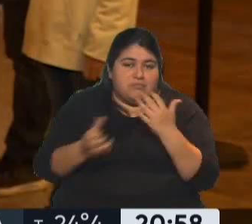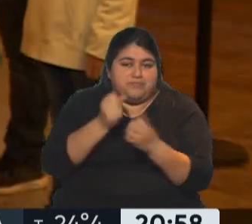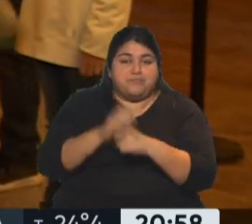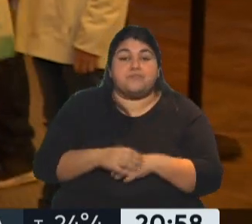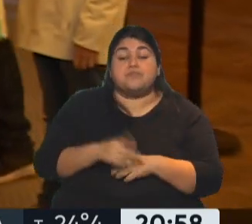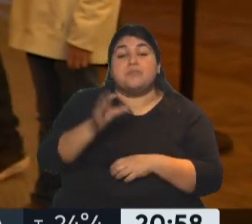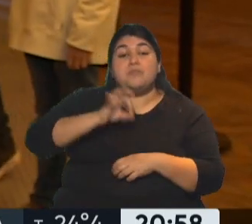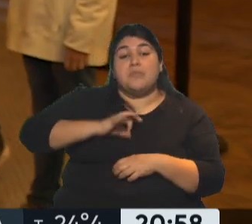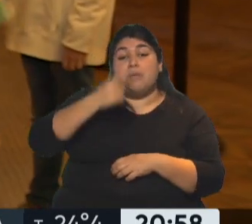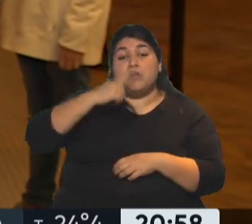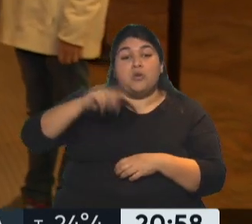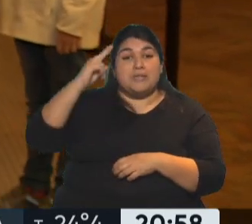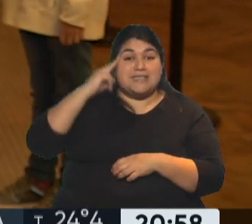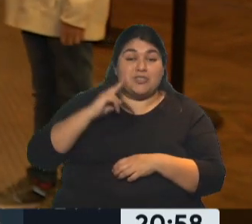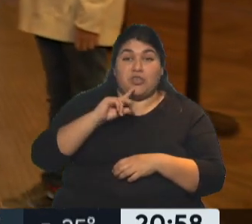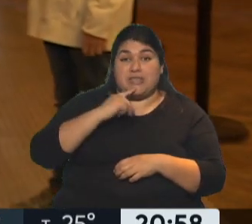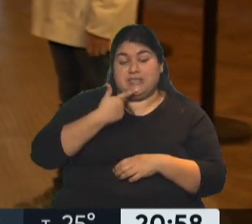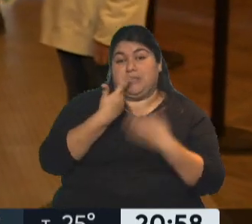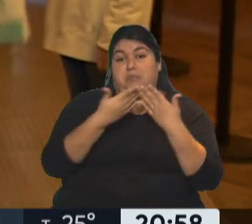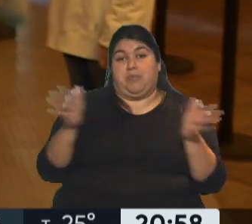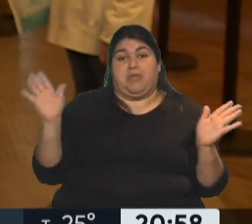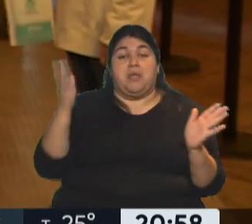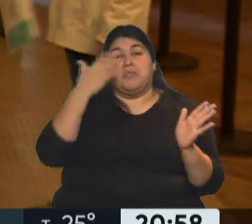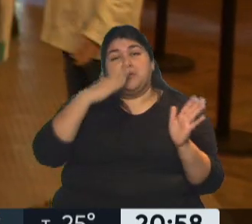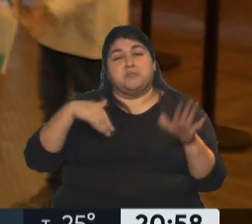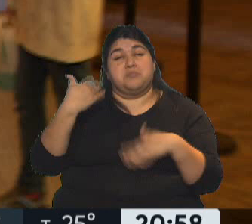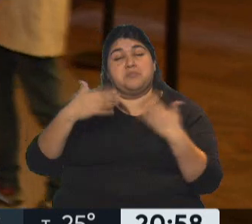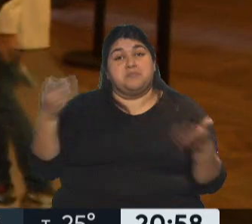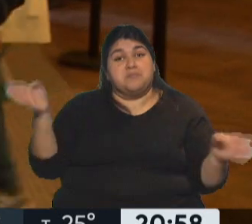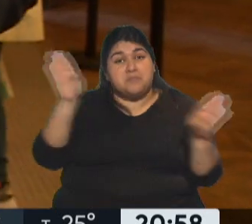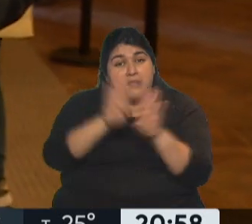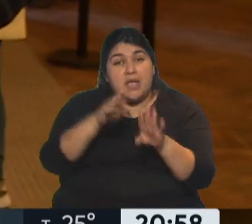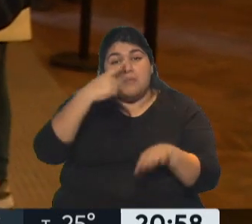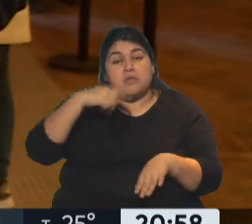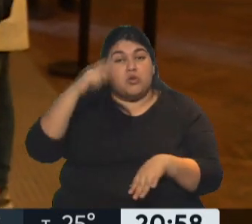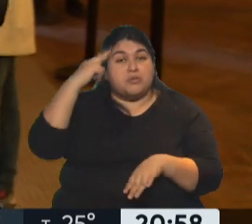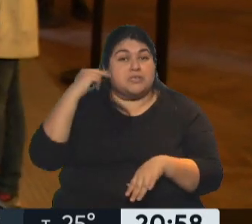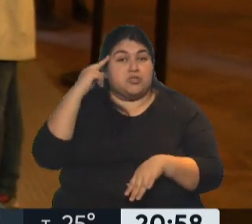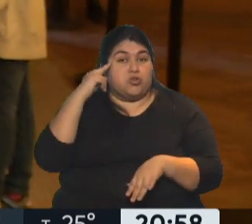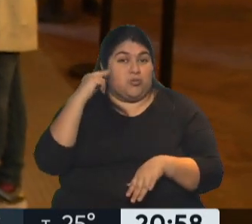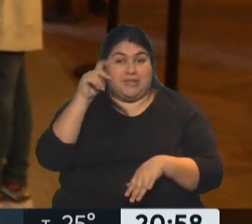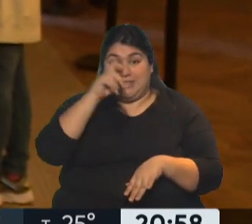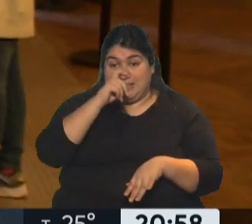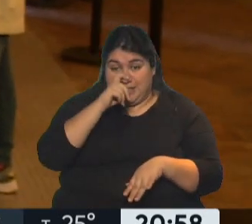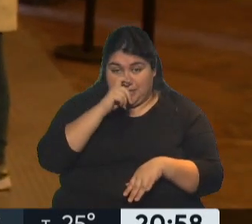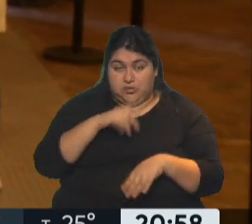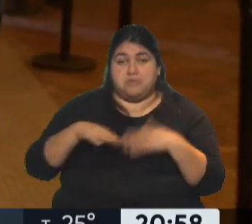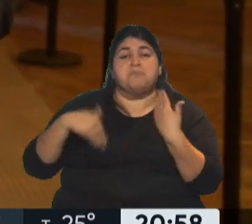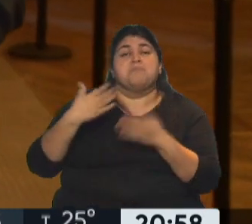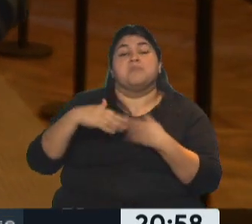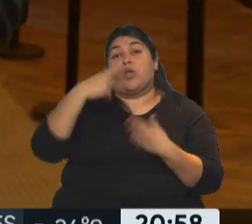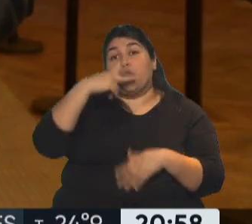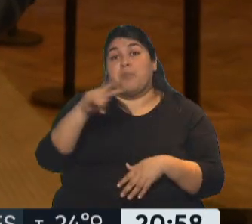año 1917, cerró sus puertas en el año 1997. En el